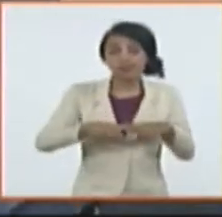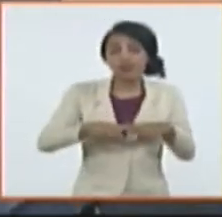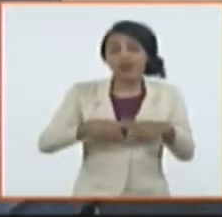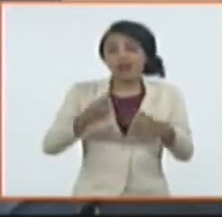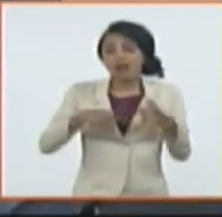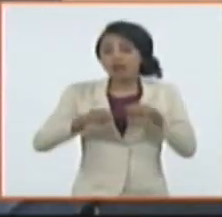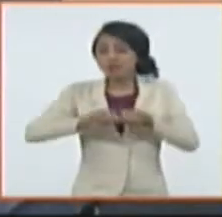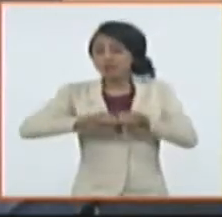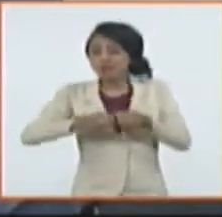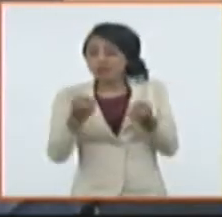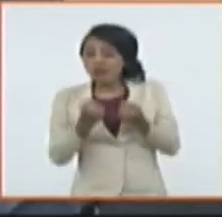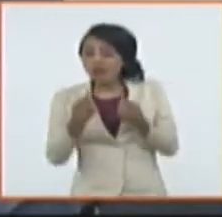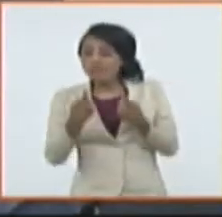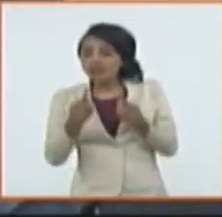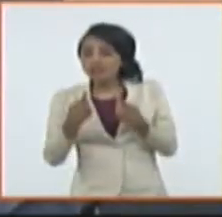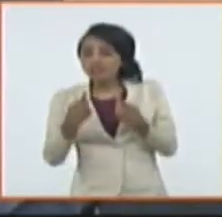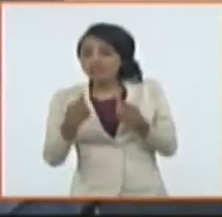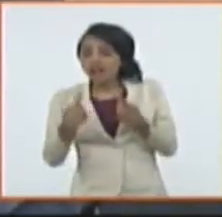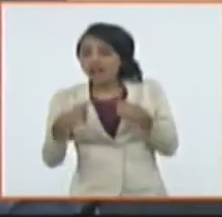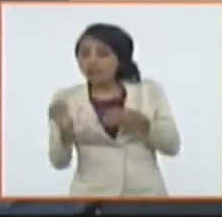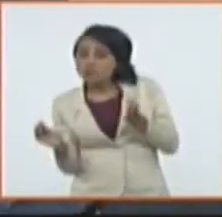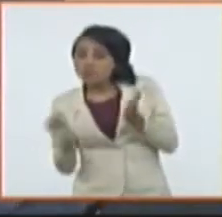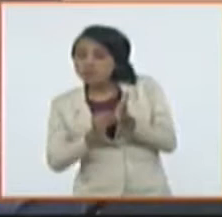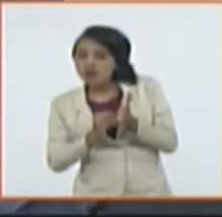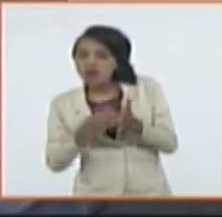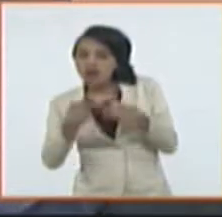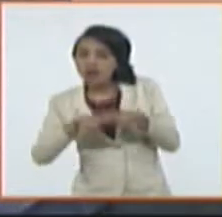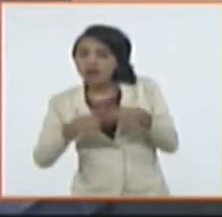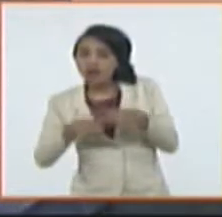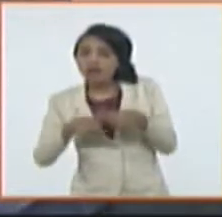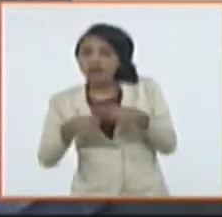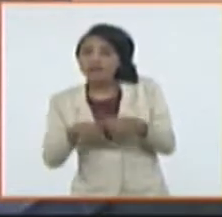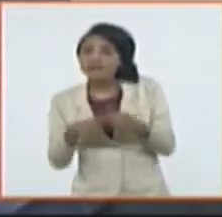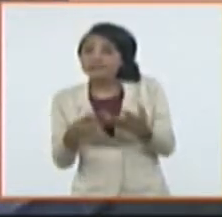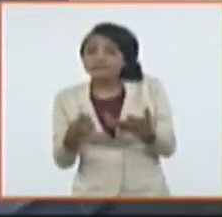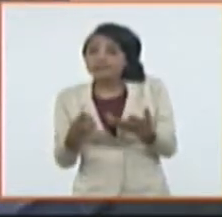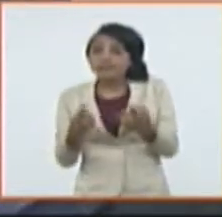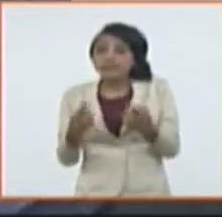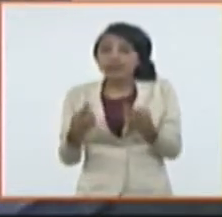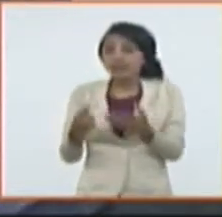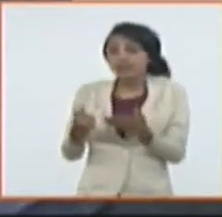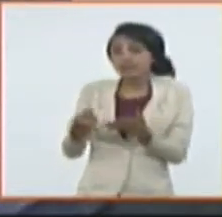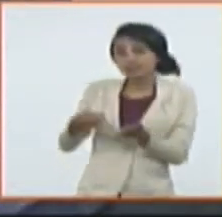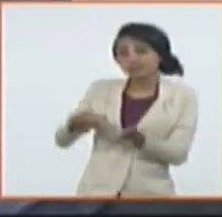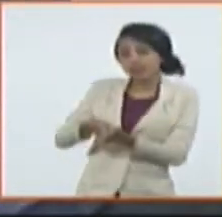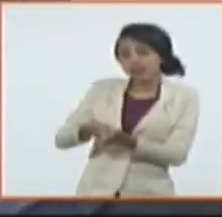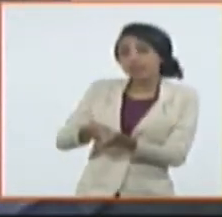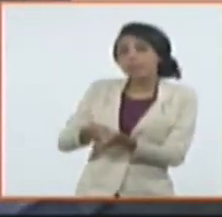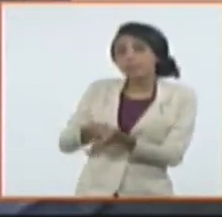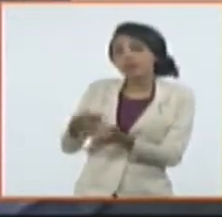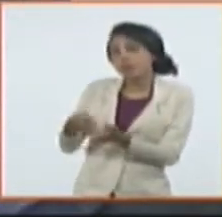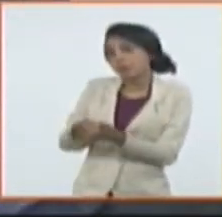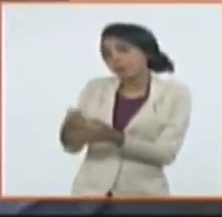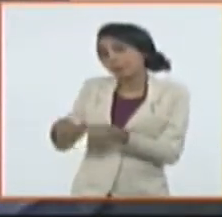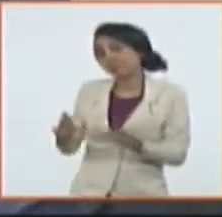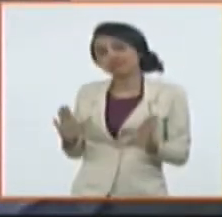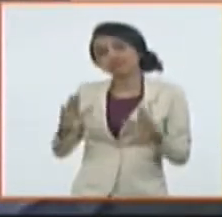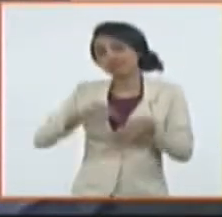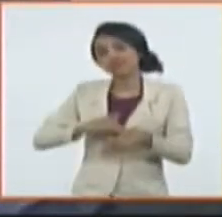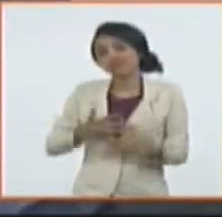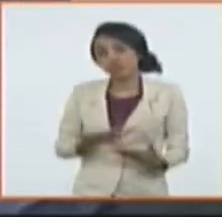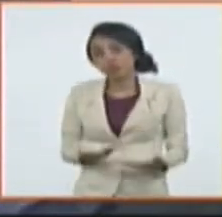con la deuda que hay en mantenimiento y reparaciones generales de nuestras principales plantas generadoras